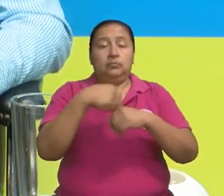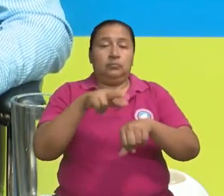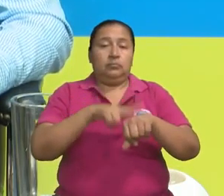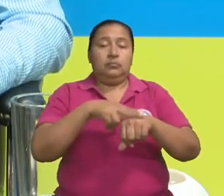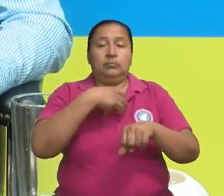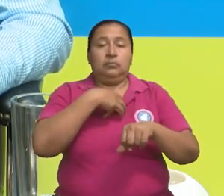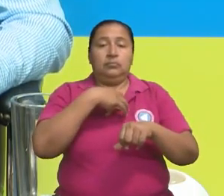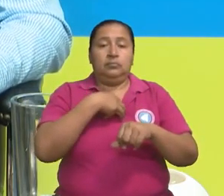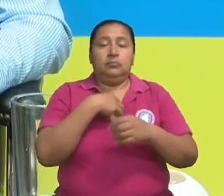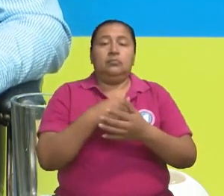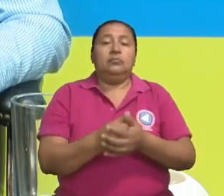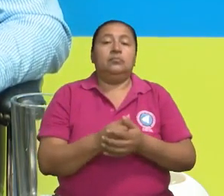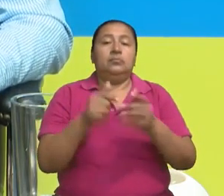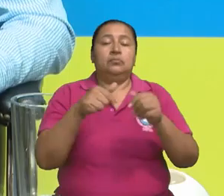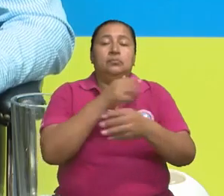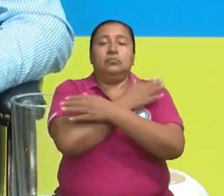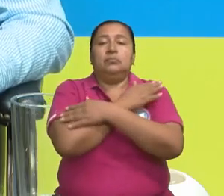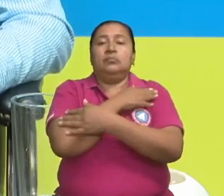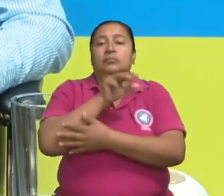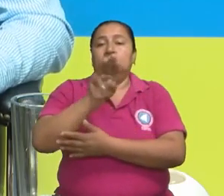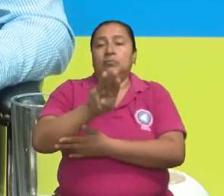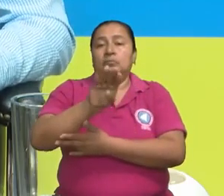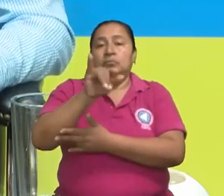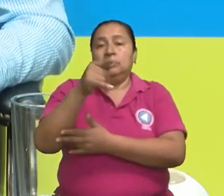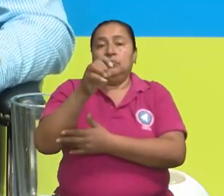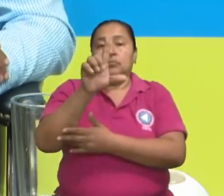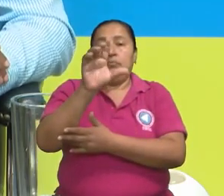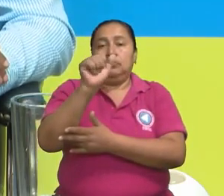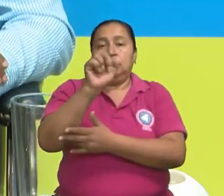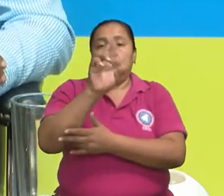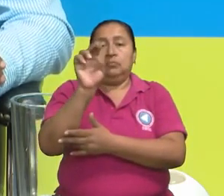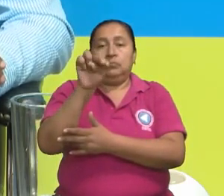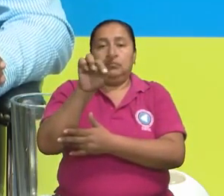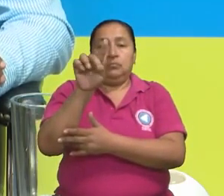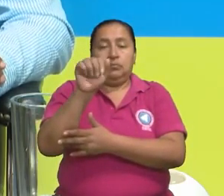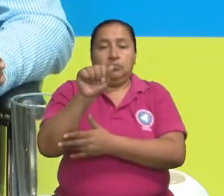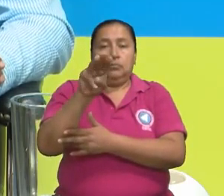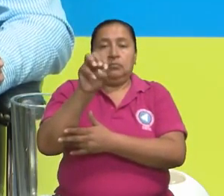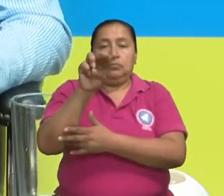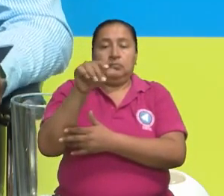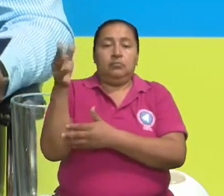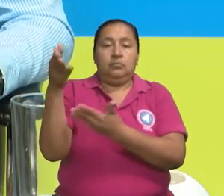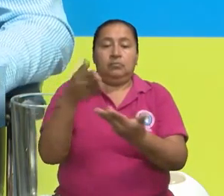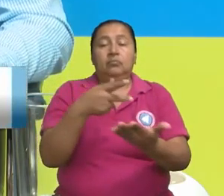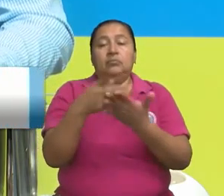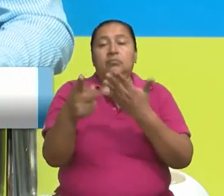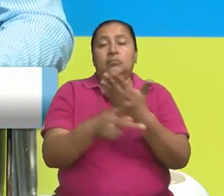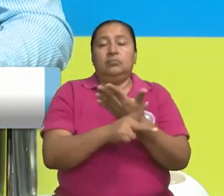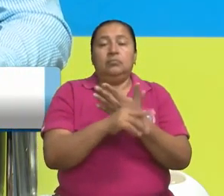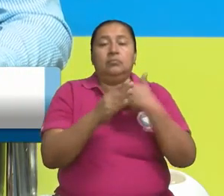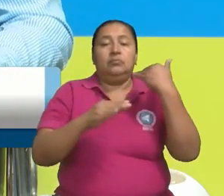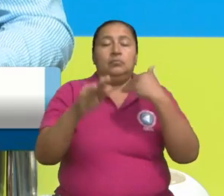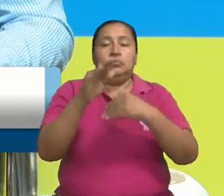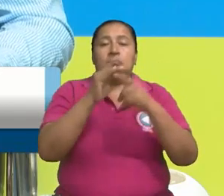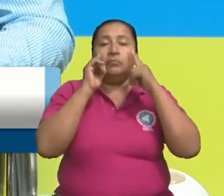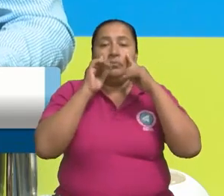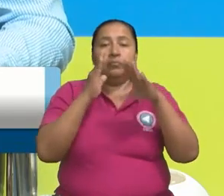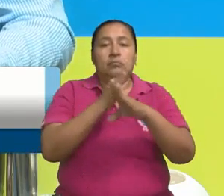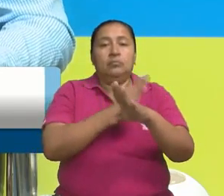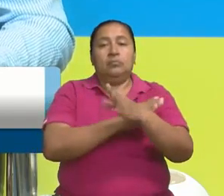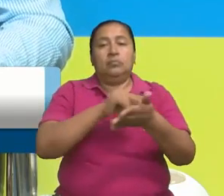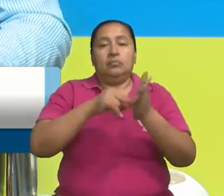de la asamblea nacional de salud a miguel carranza mena y le doy la bienvenida a un programa más de prevenir es salud